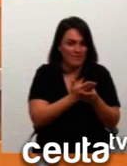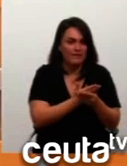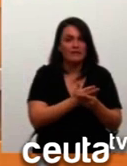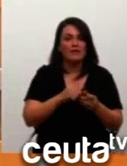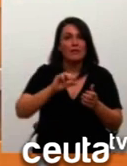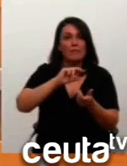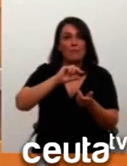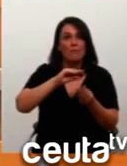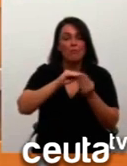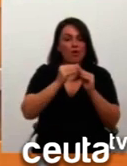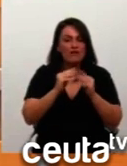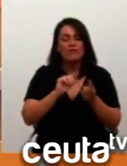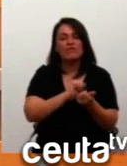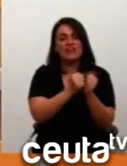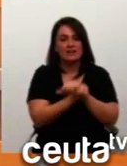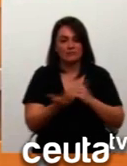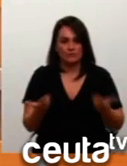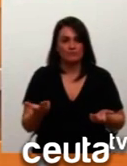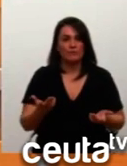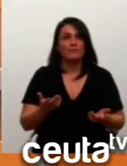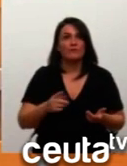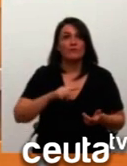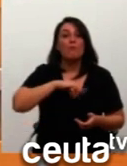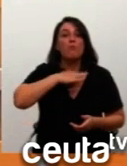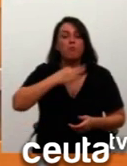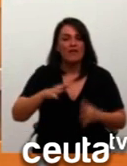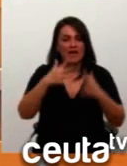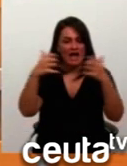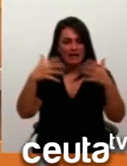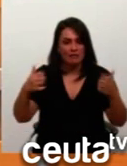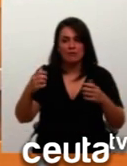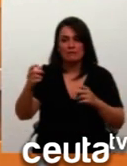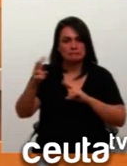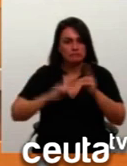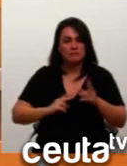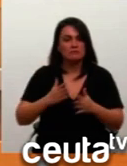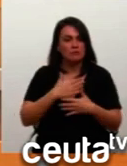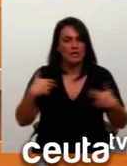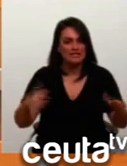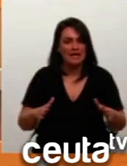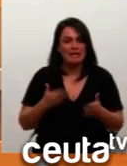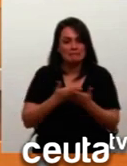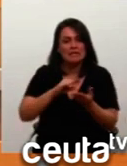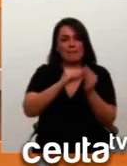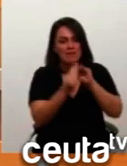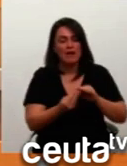alegaciones que estime oportunas en cada caso. Presente las enmiendas que crea oportunas, pero yo